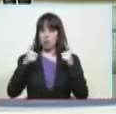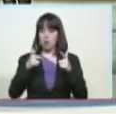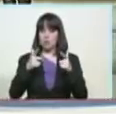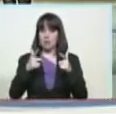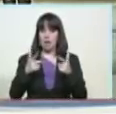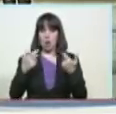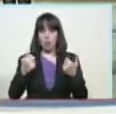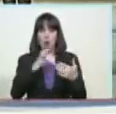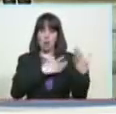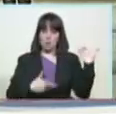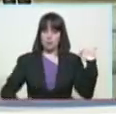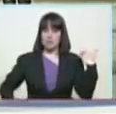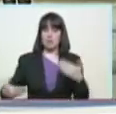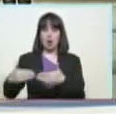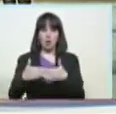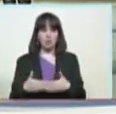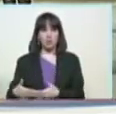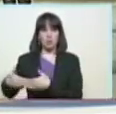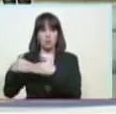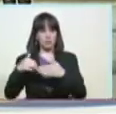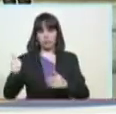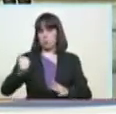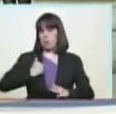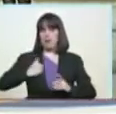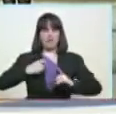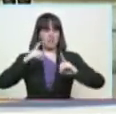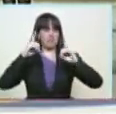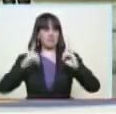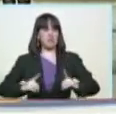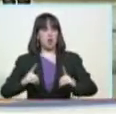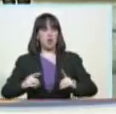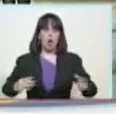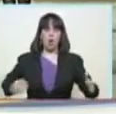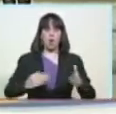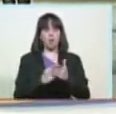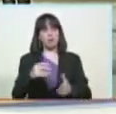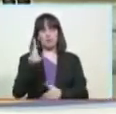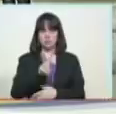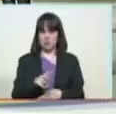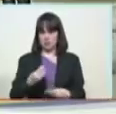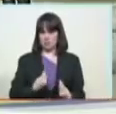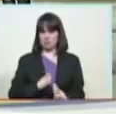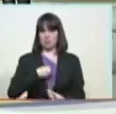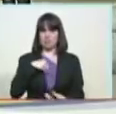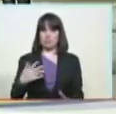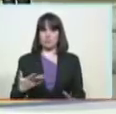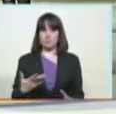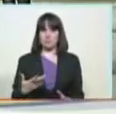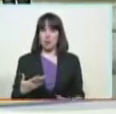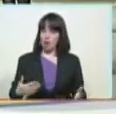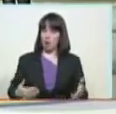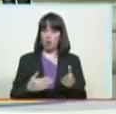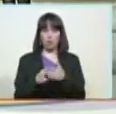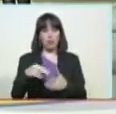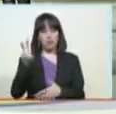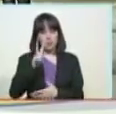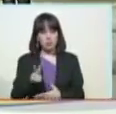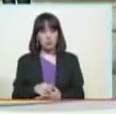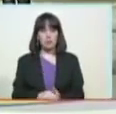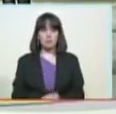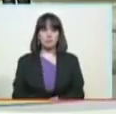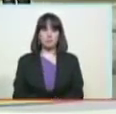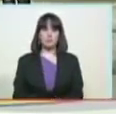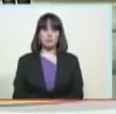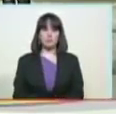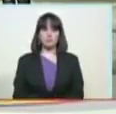al presidente de los eeuu a tomar cualquier decisión sobre venezuela en contra de venezuela